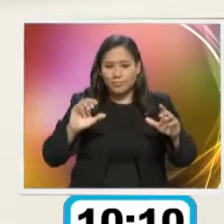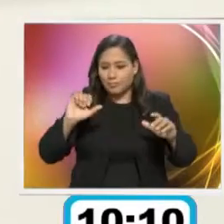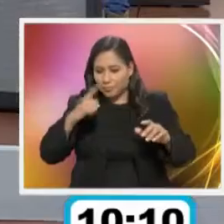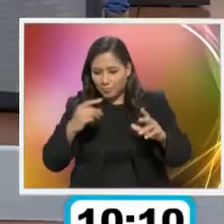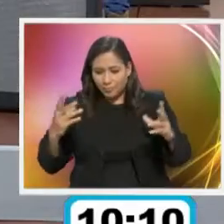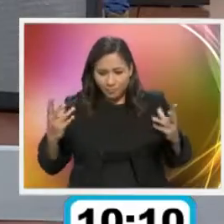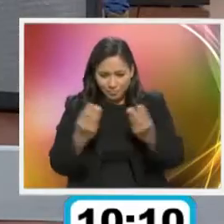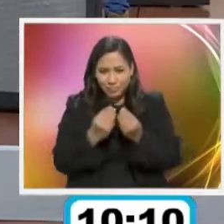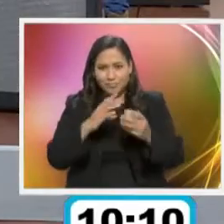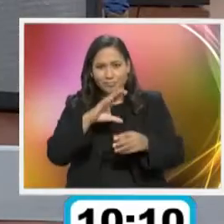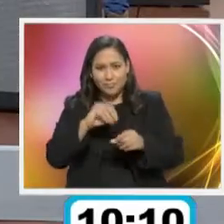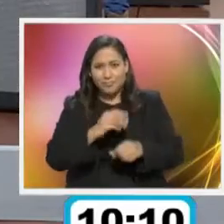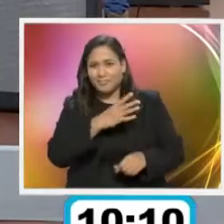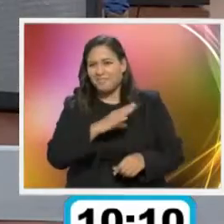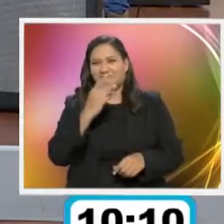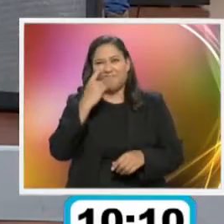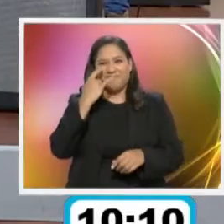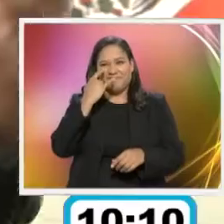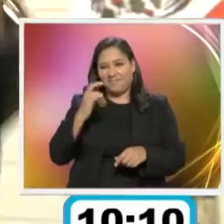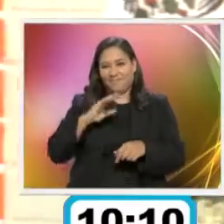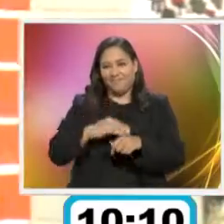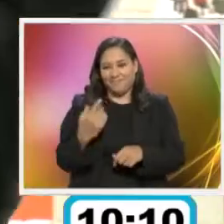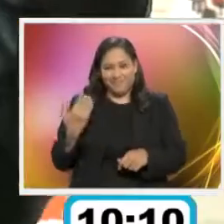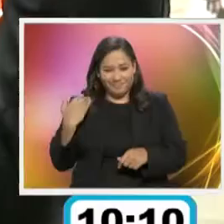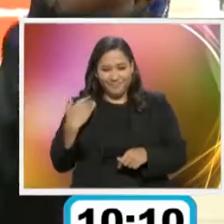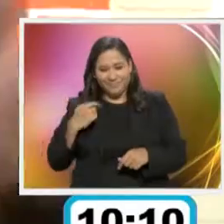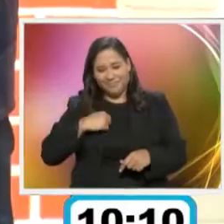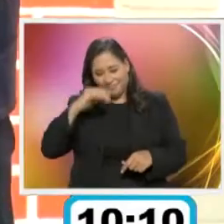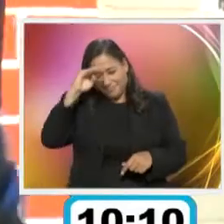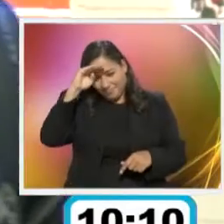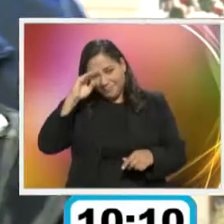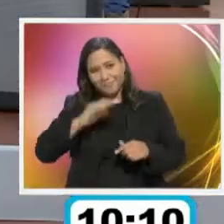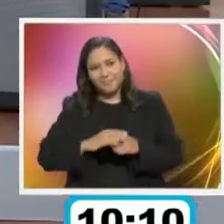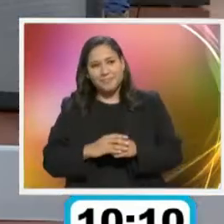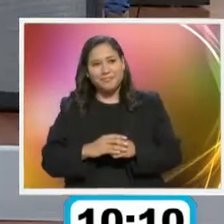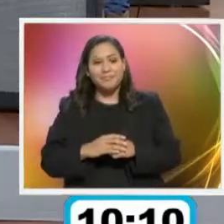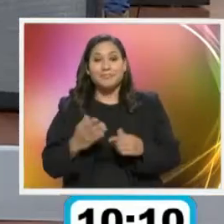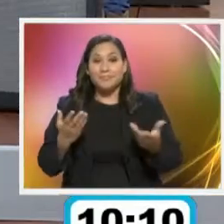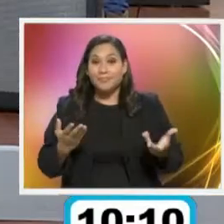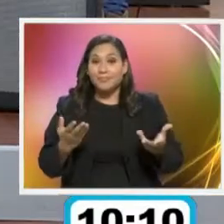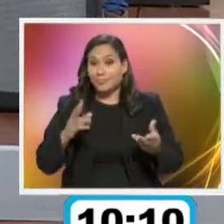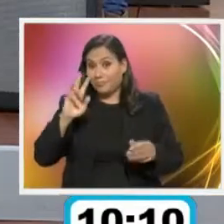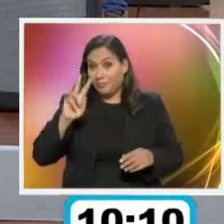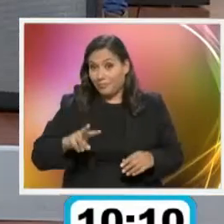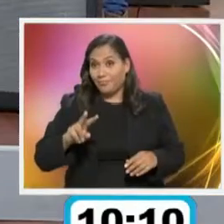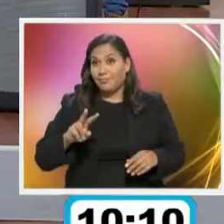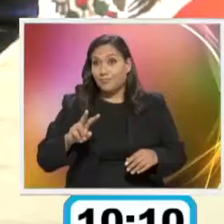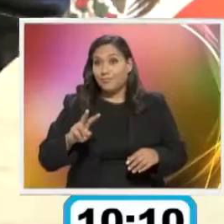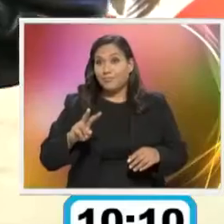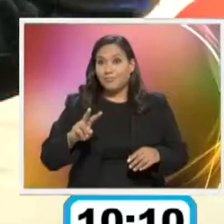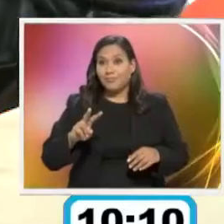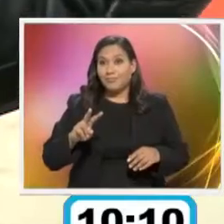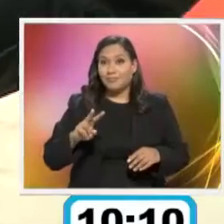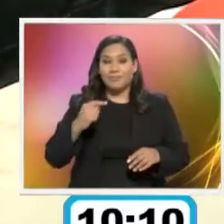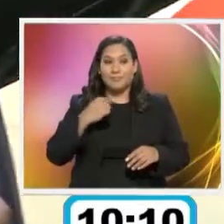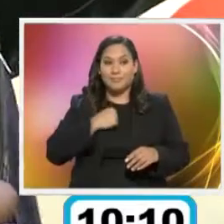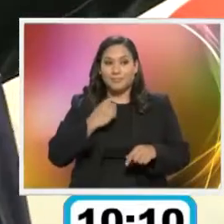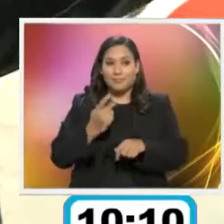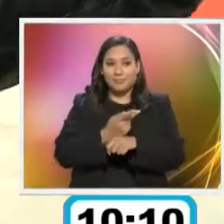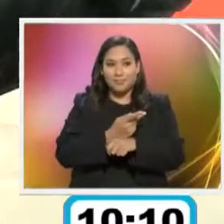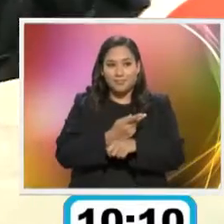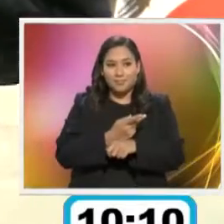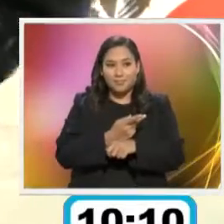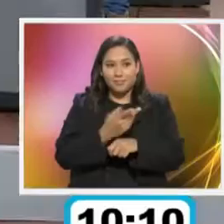Es que es muy chistoso porque hace ratito estaba pensando. Sí. La verdad es que a mí me pasa